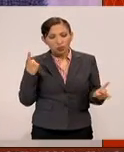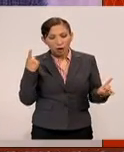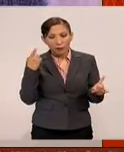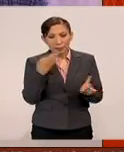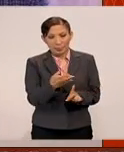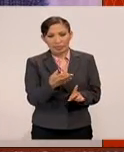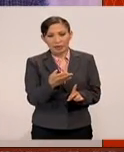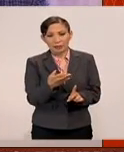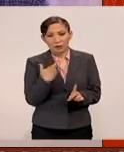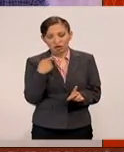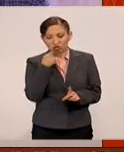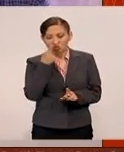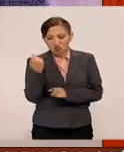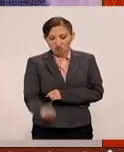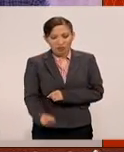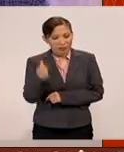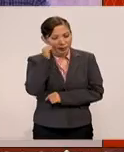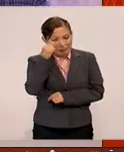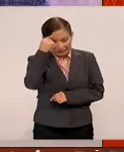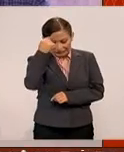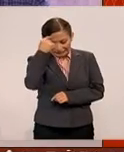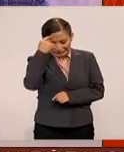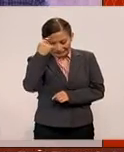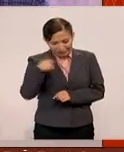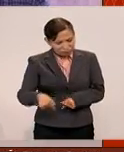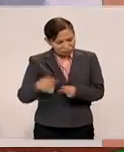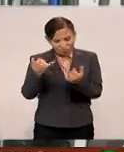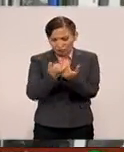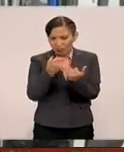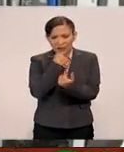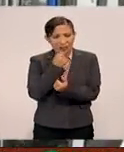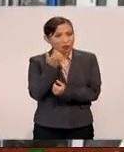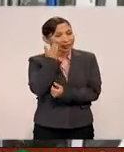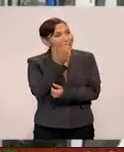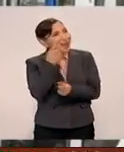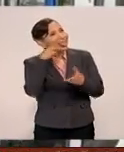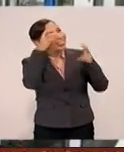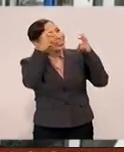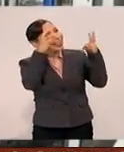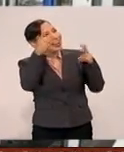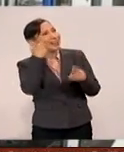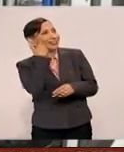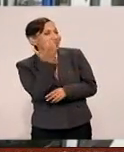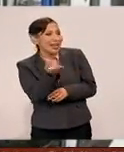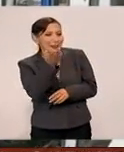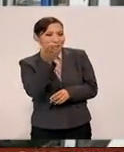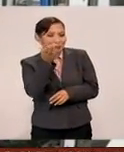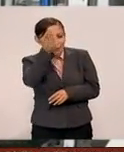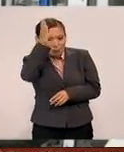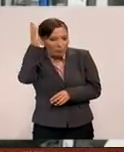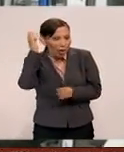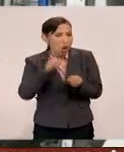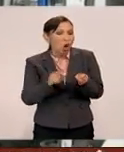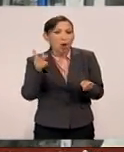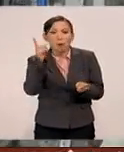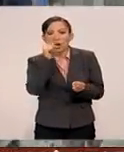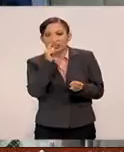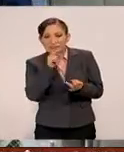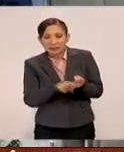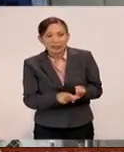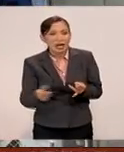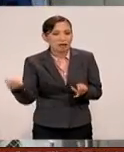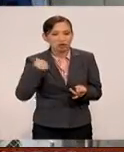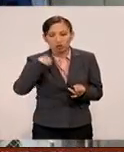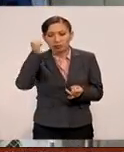que desde muy pequeño lo tuve, como cualquier niño que tiene un sueño de ser bombero o policía. Claro.